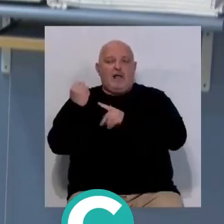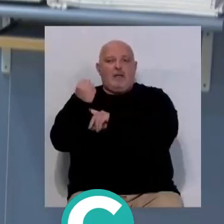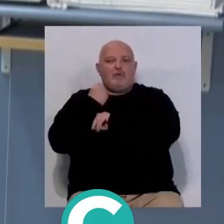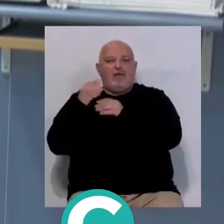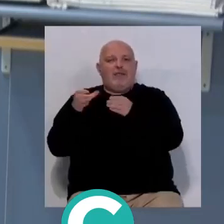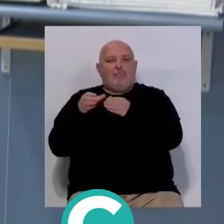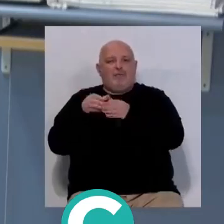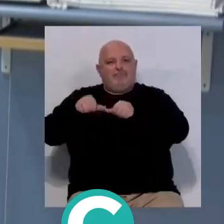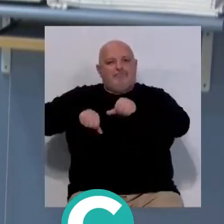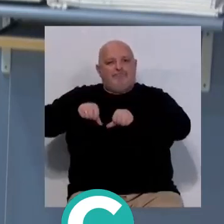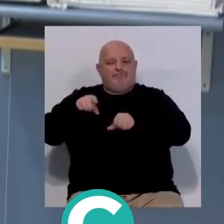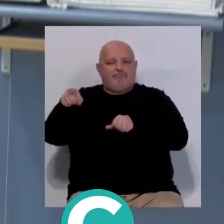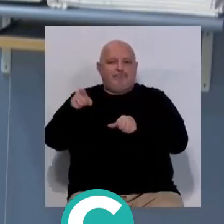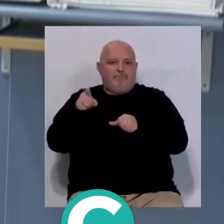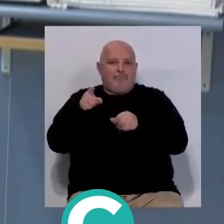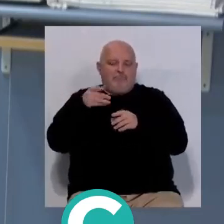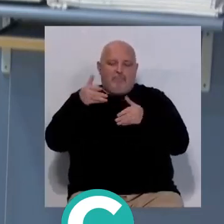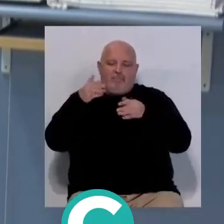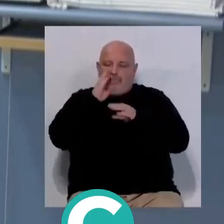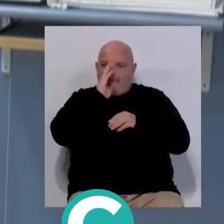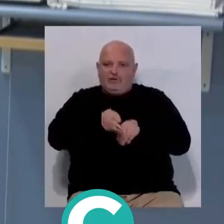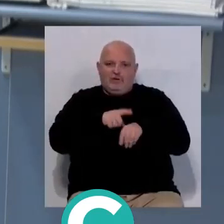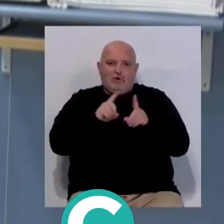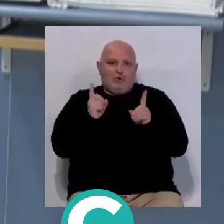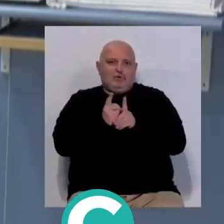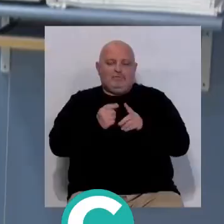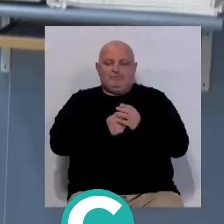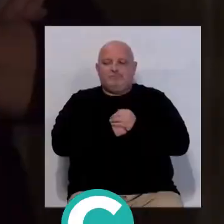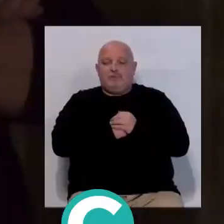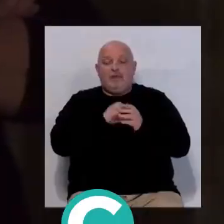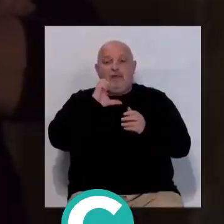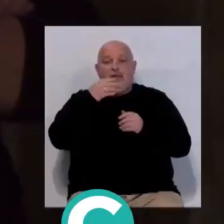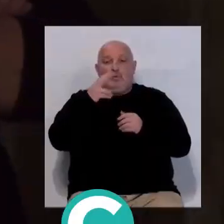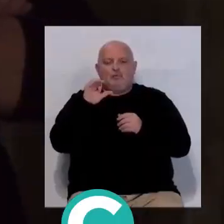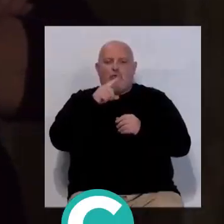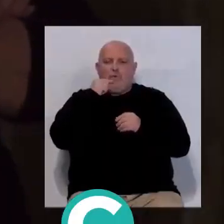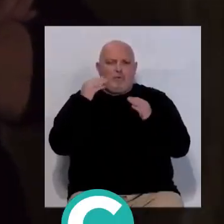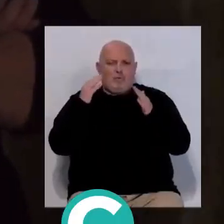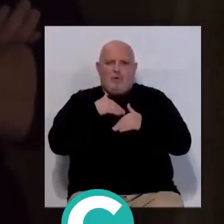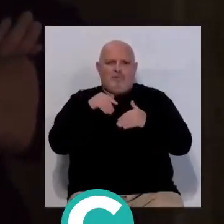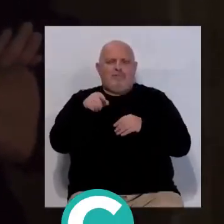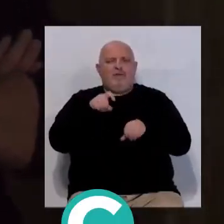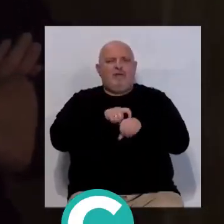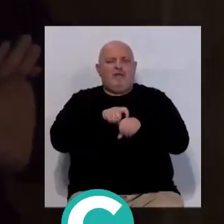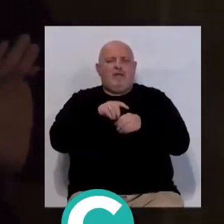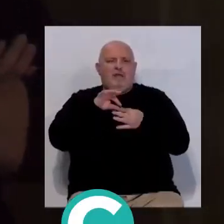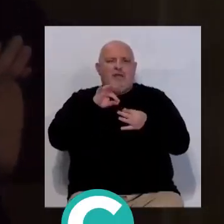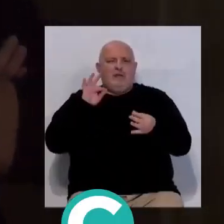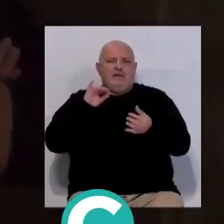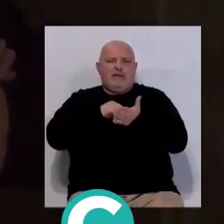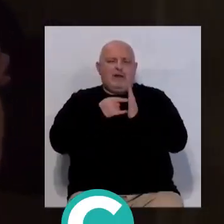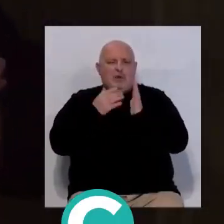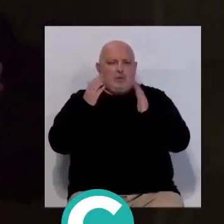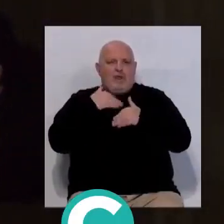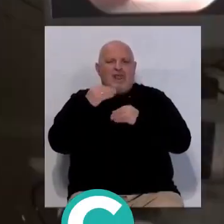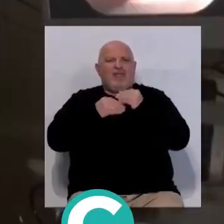equipo quirúrgico que va a intervenir al paciente en corto espacio de tiempo. La EBUS no es dolorosa. Se trata de una técnica no